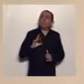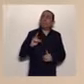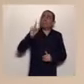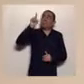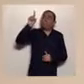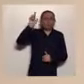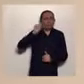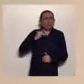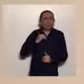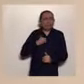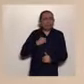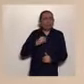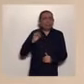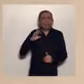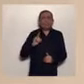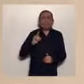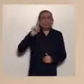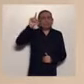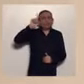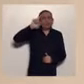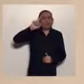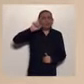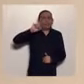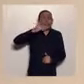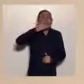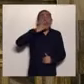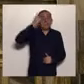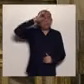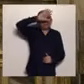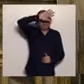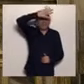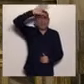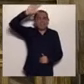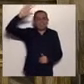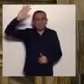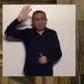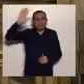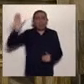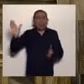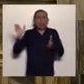eres santo, solo tú el Altísimo Dios.